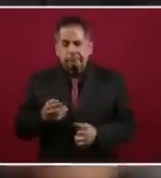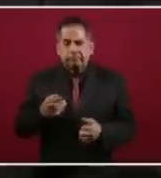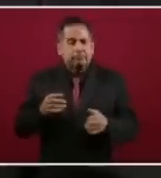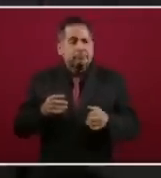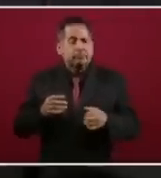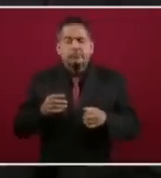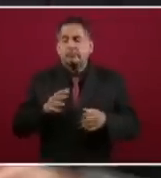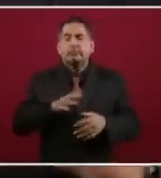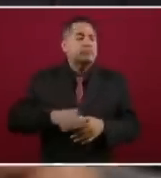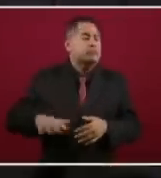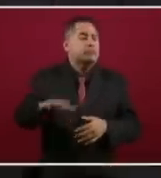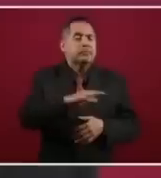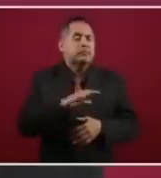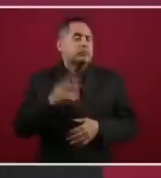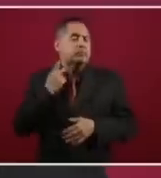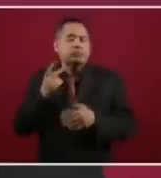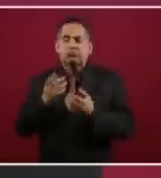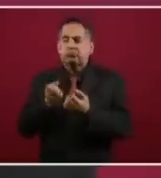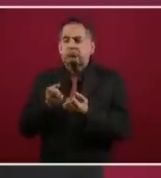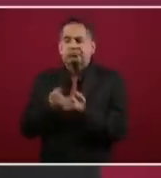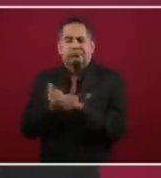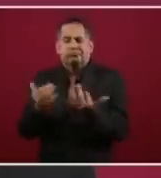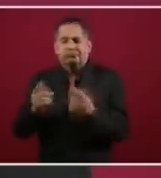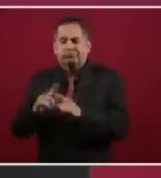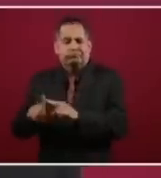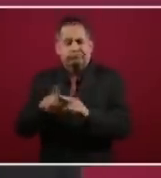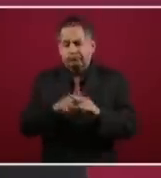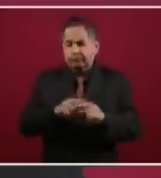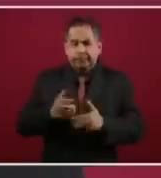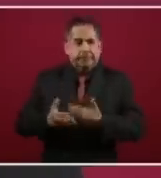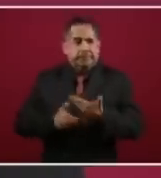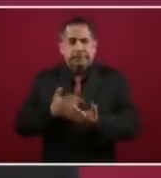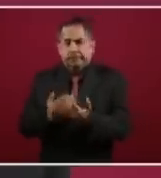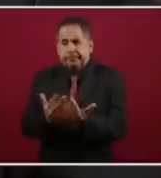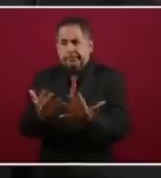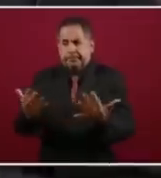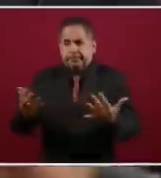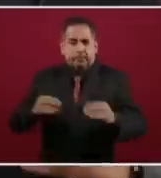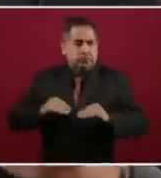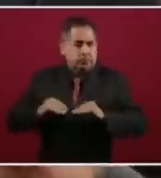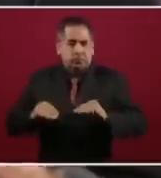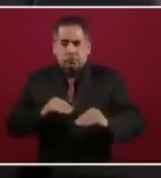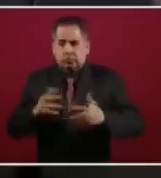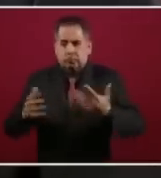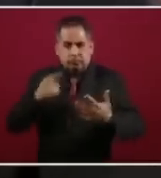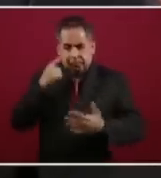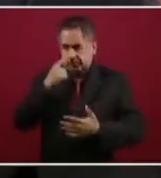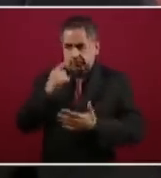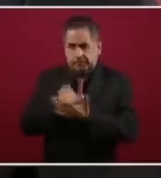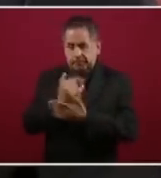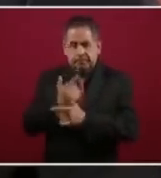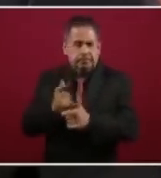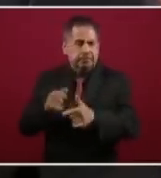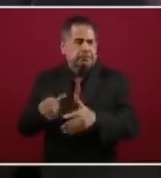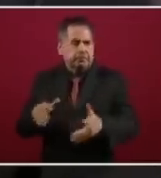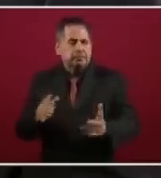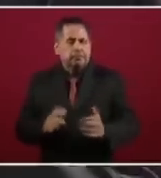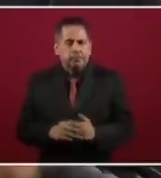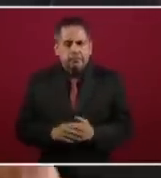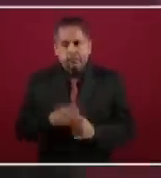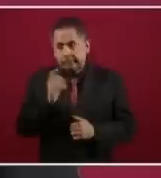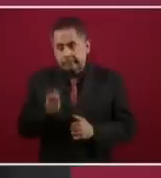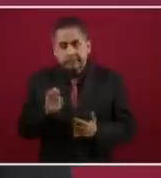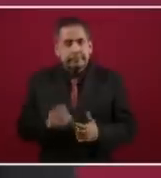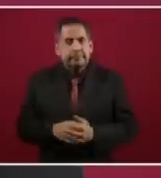sociedad política plural, viva, actuante, democrática.